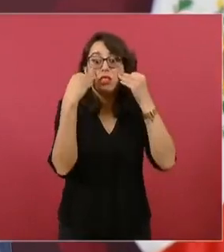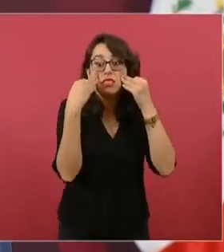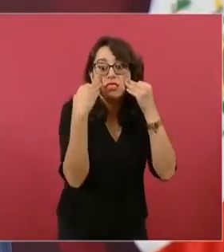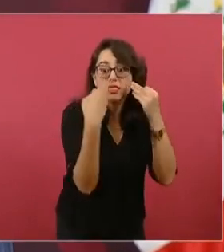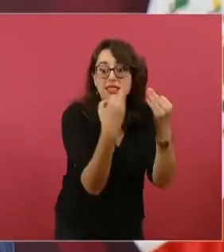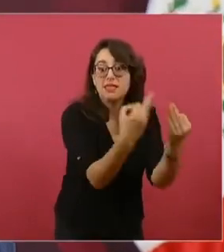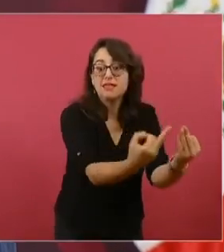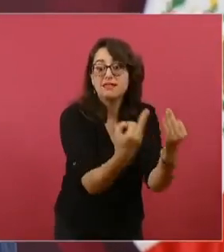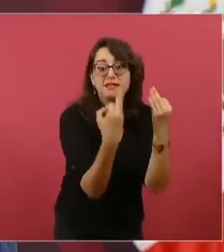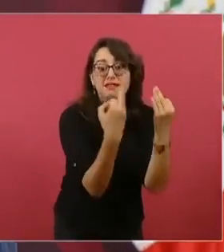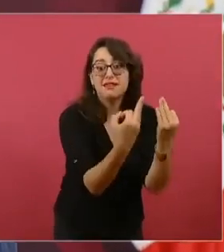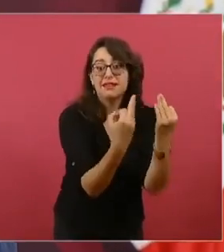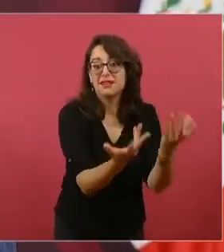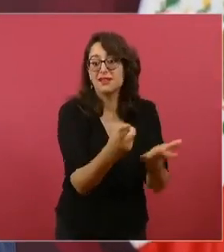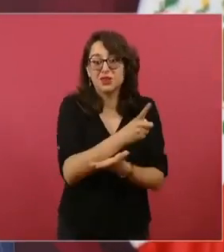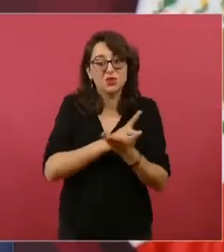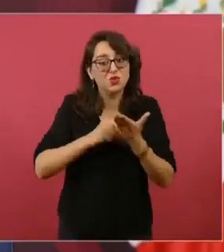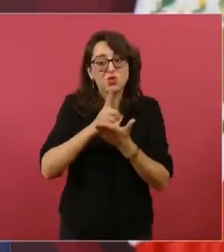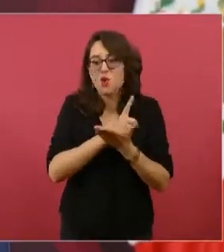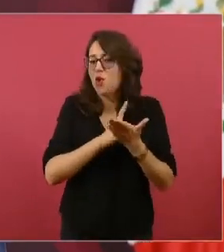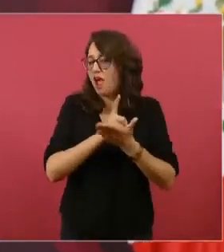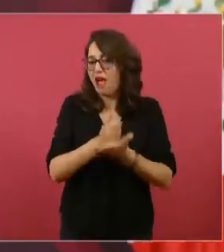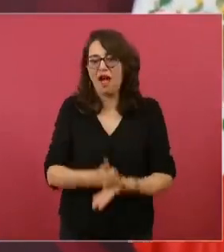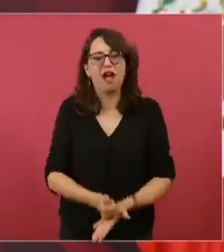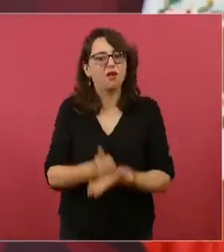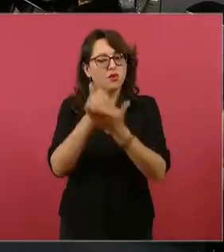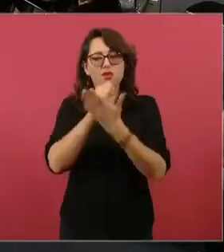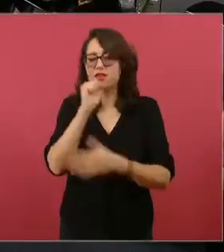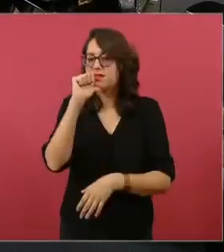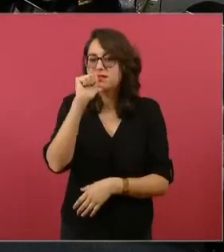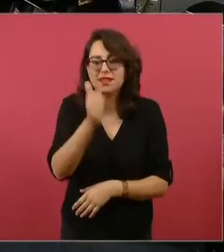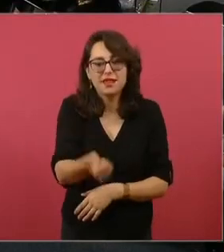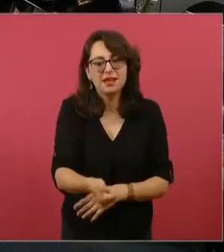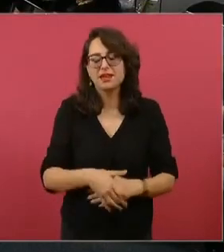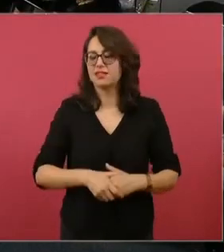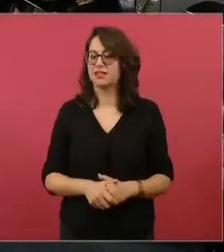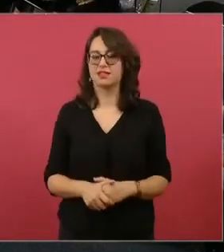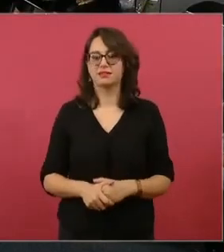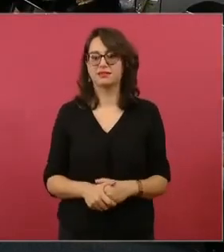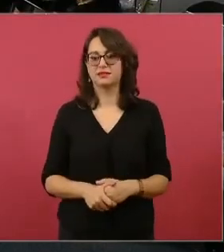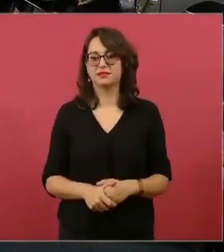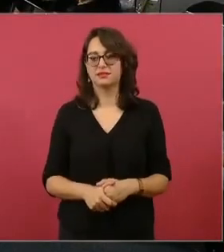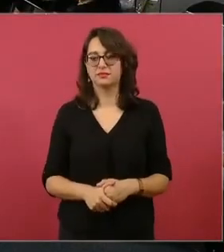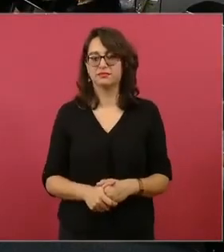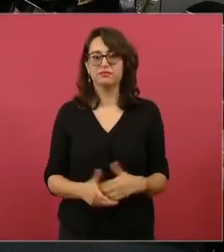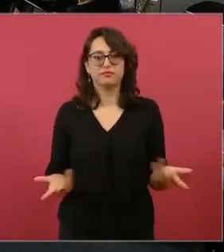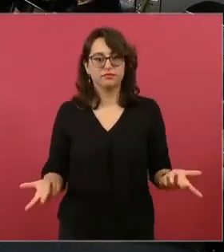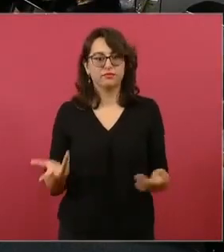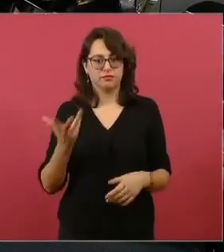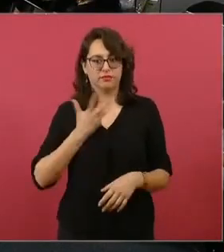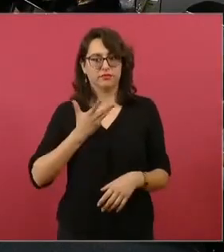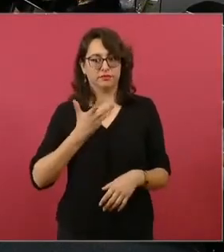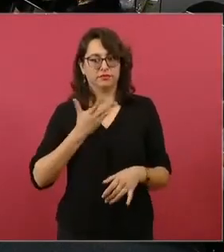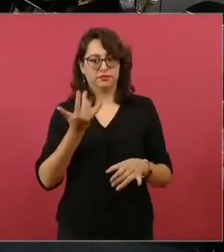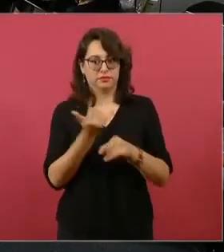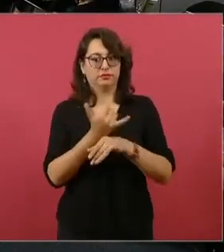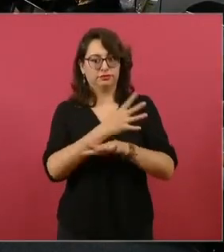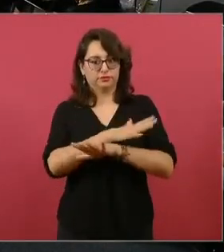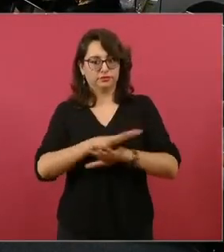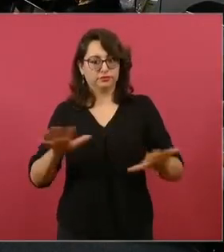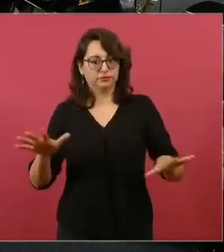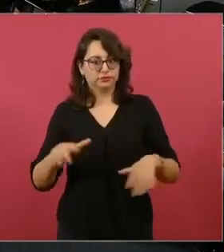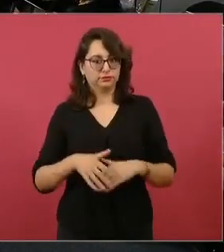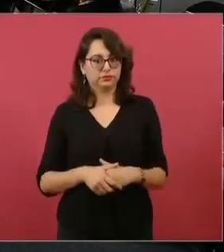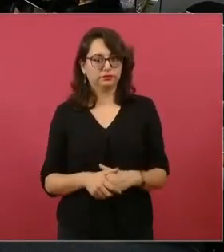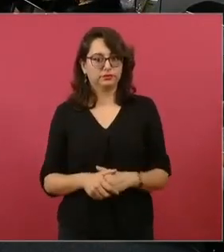antier. No sé si ¿no tienes ahí lo que presentó hoy Rosa